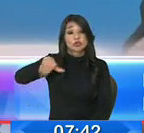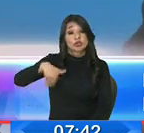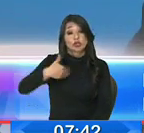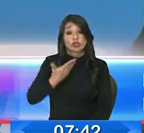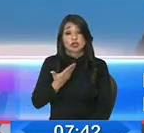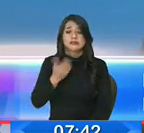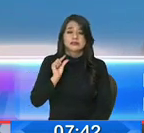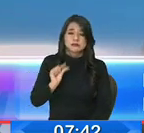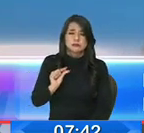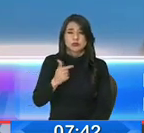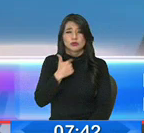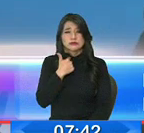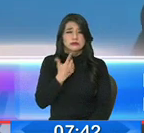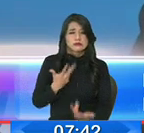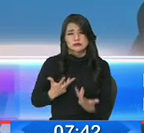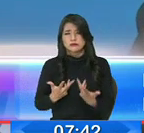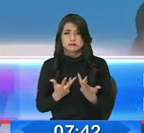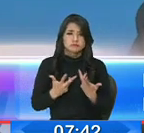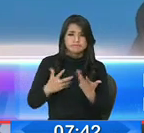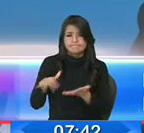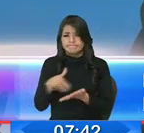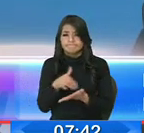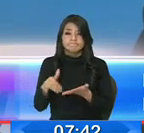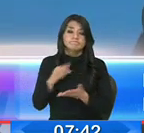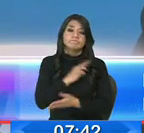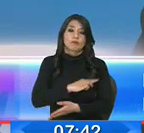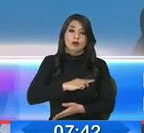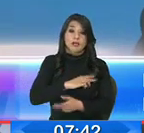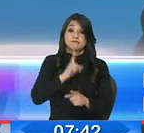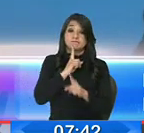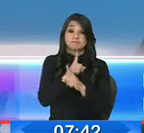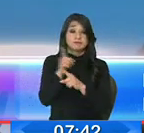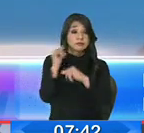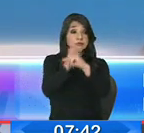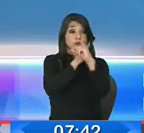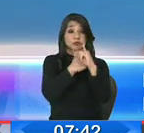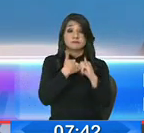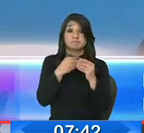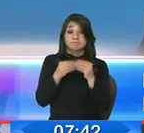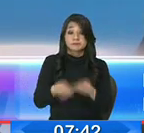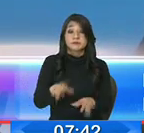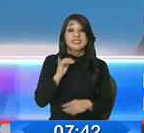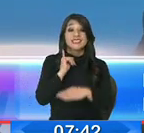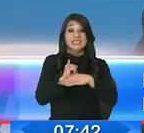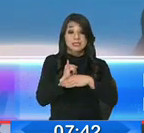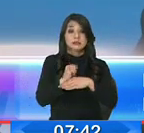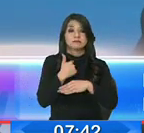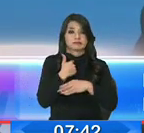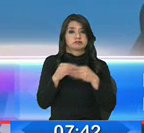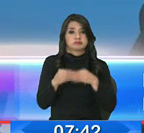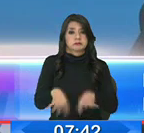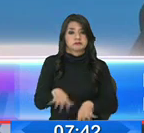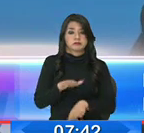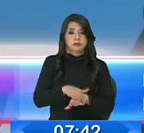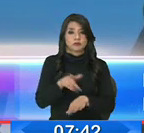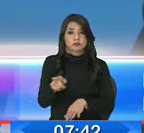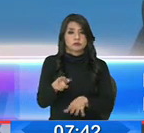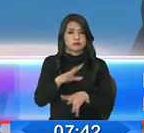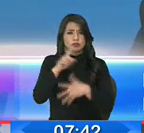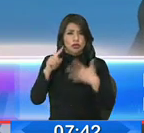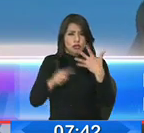poquito en curva en esto de la moralidad, porque afecta a las instituciones. La Iglesia Católica está afectada por